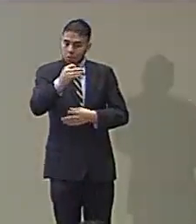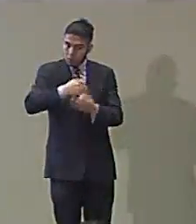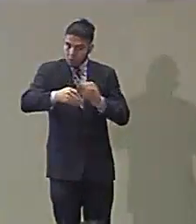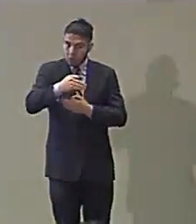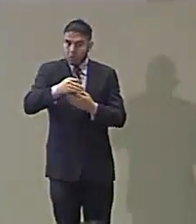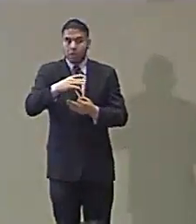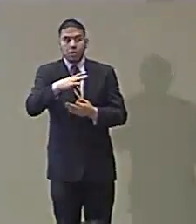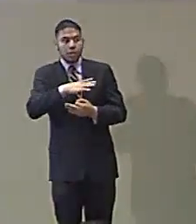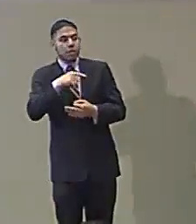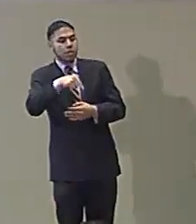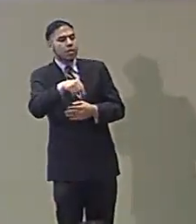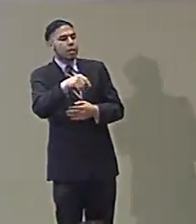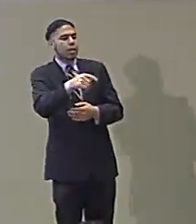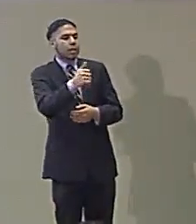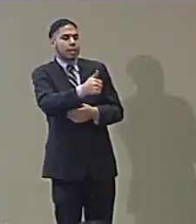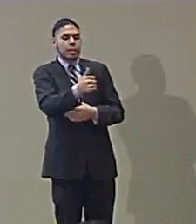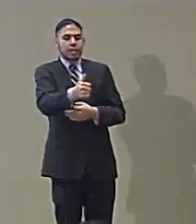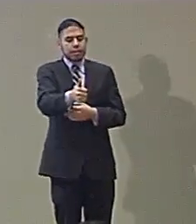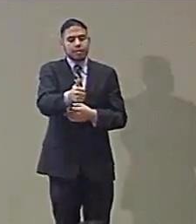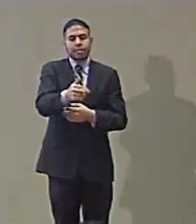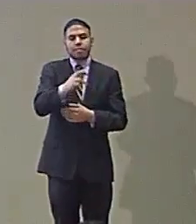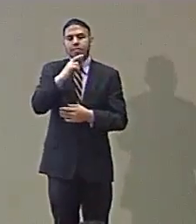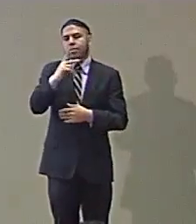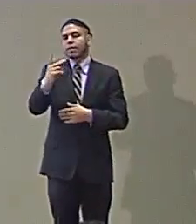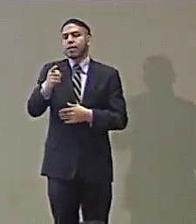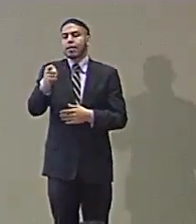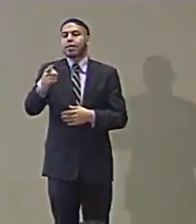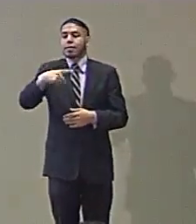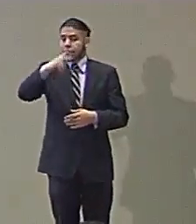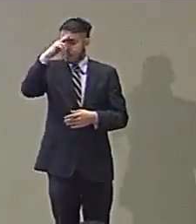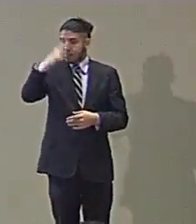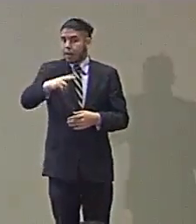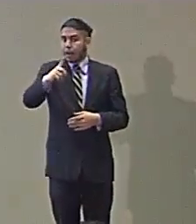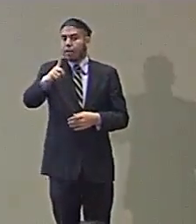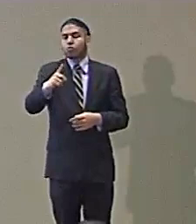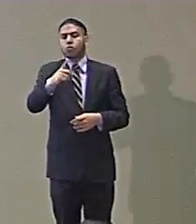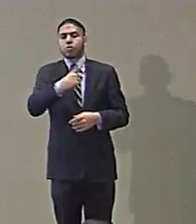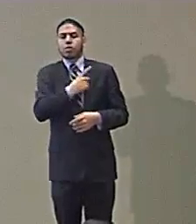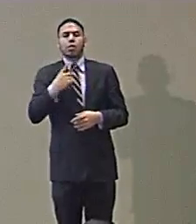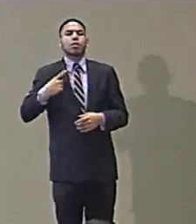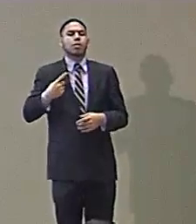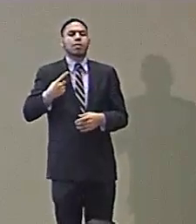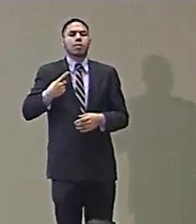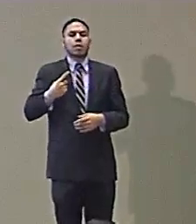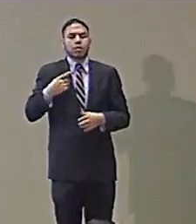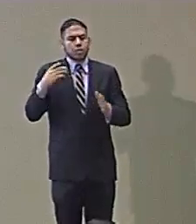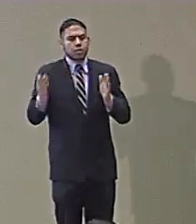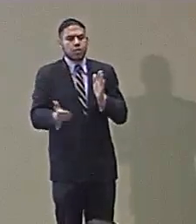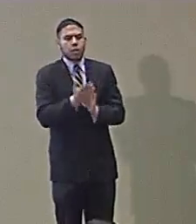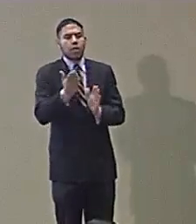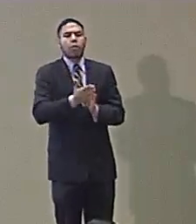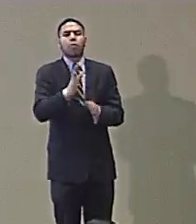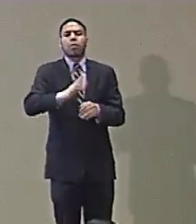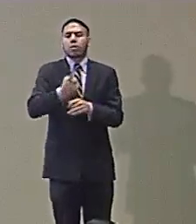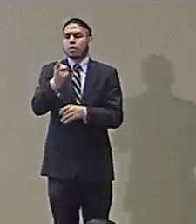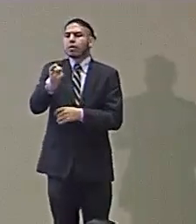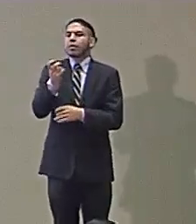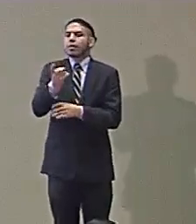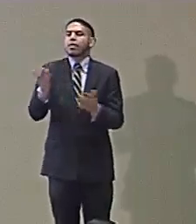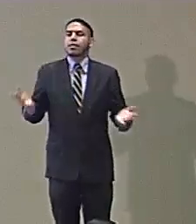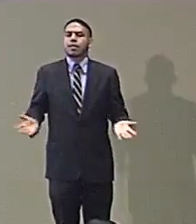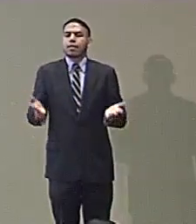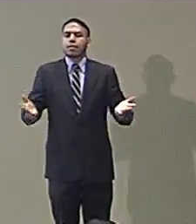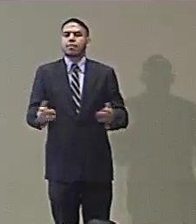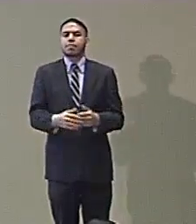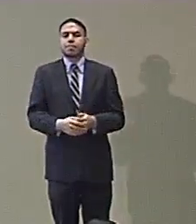prosperidad de cada uno y esa es la que como mexicanos debemos de construir porque es la que nos genera precisamente este gran